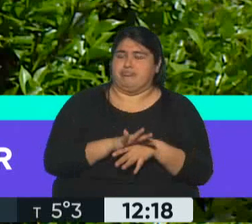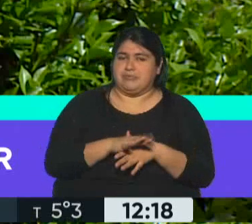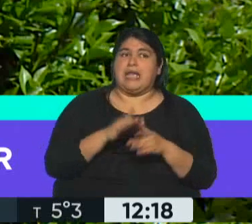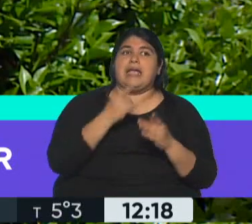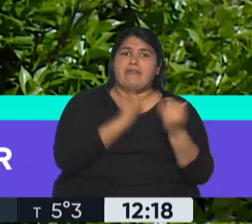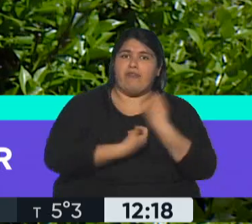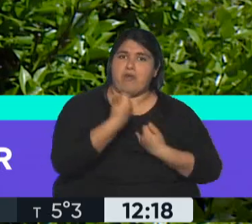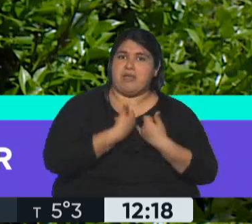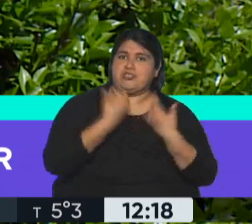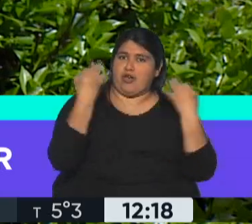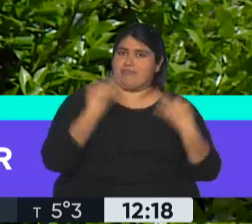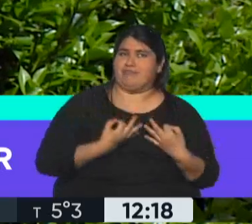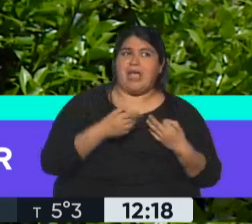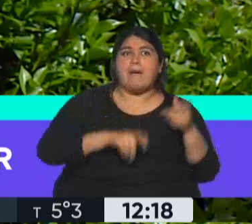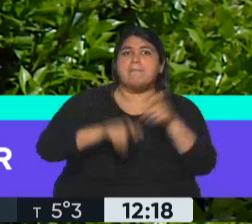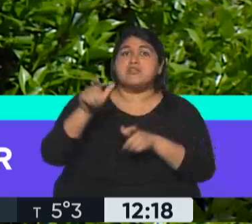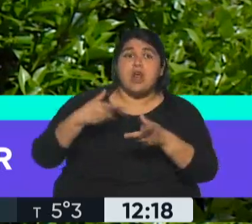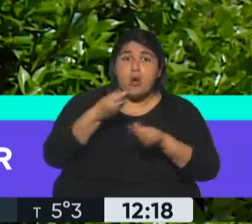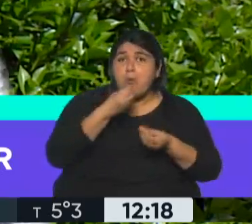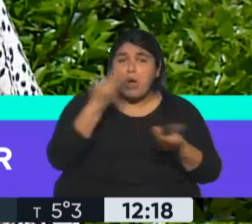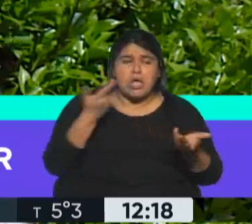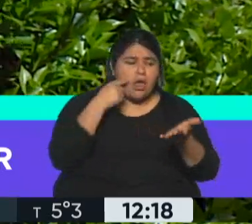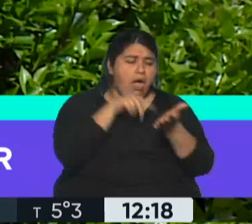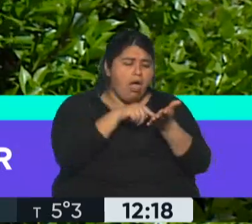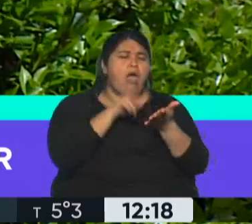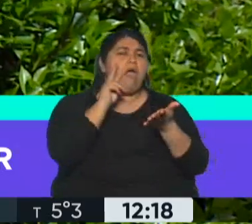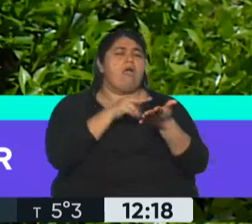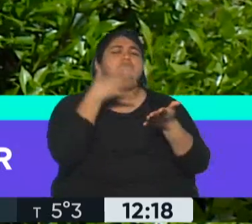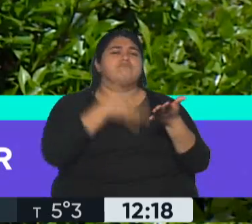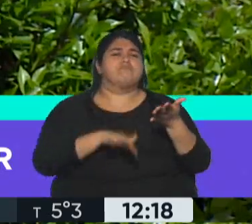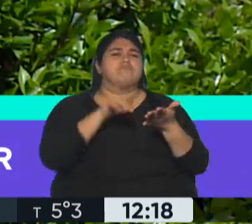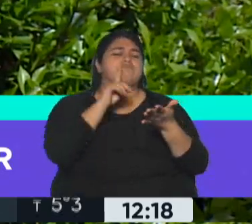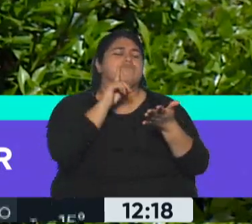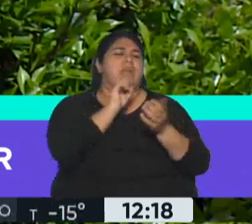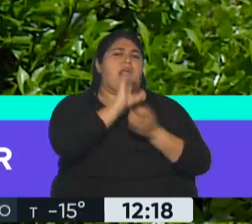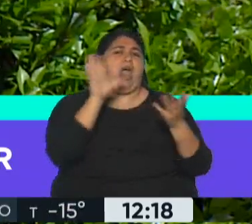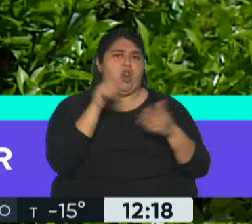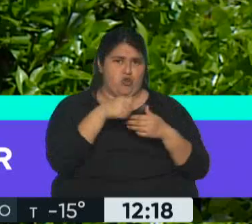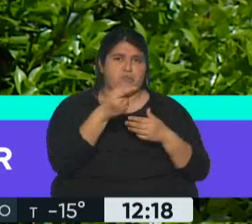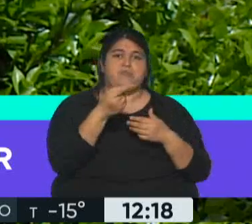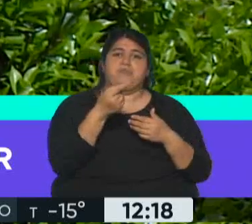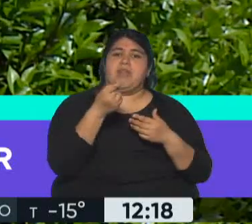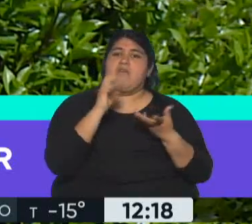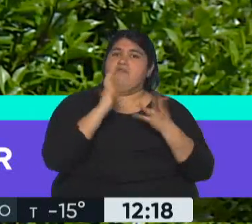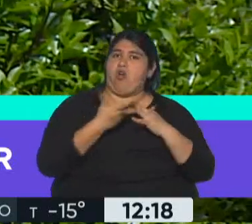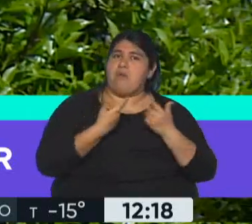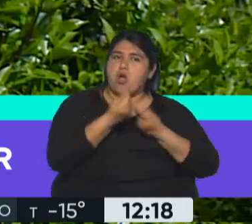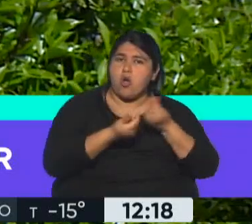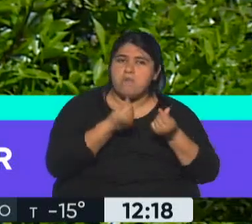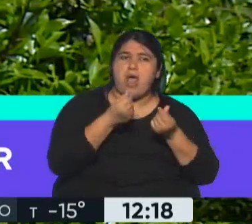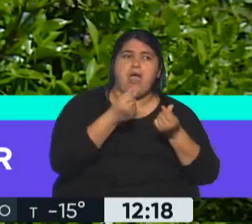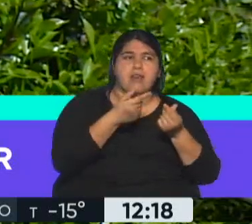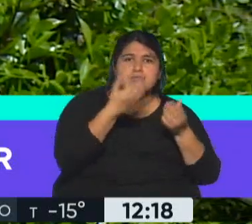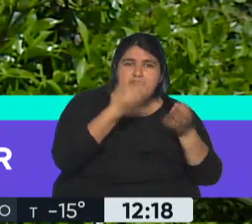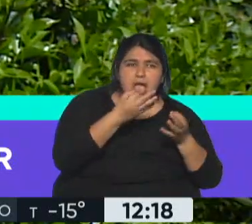información a los consumidores para poder justamente cambiar nuestro patrón de consumo y realizar compras más informadas